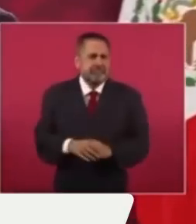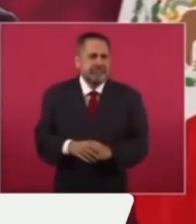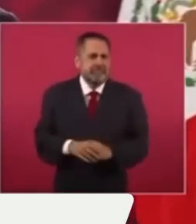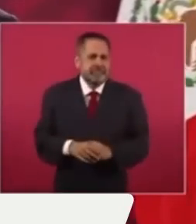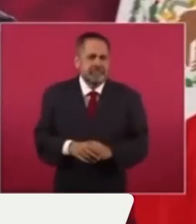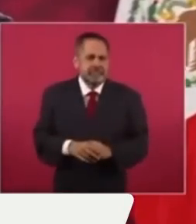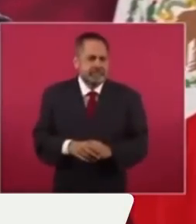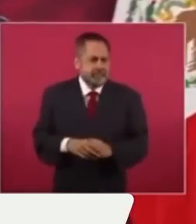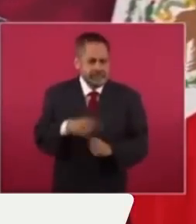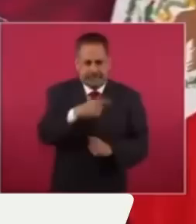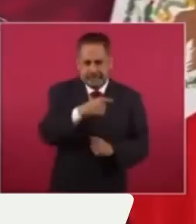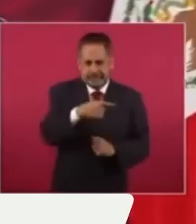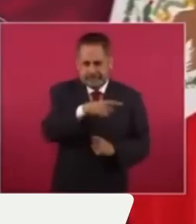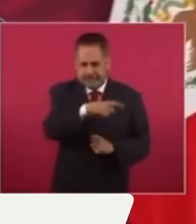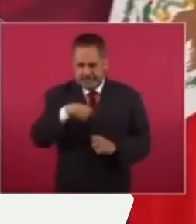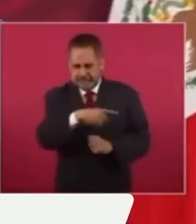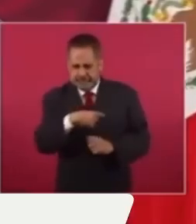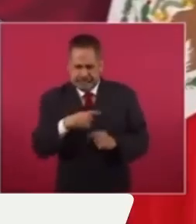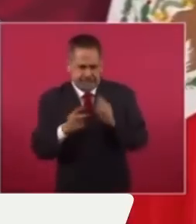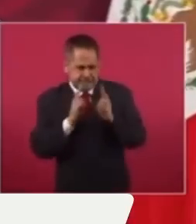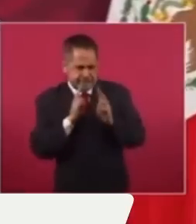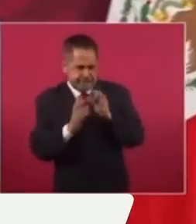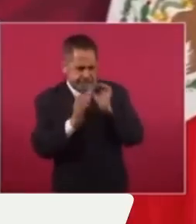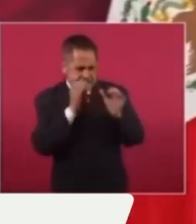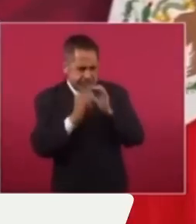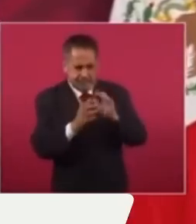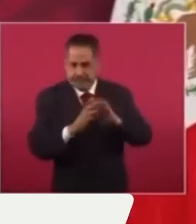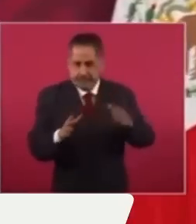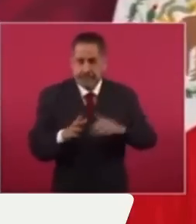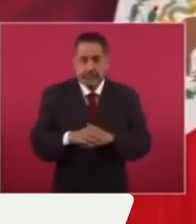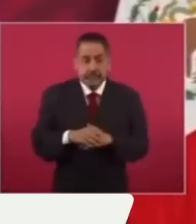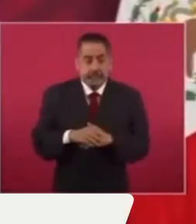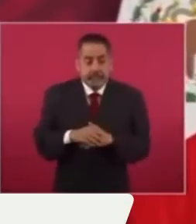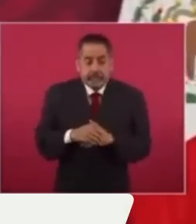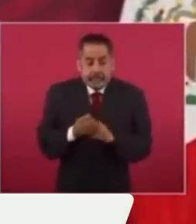que se presentó saliendo